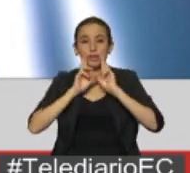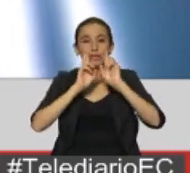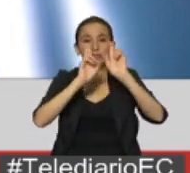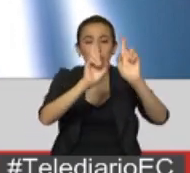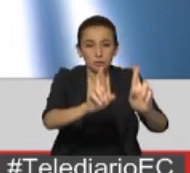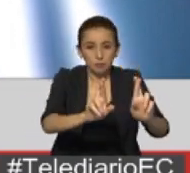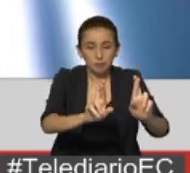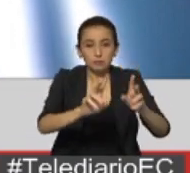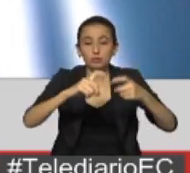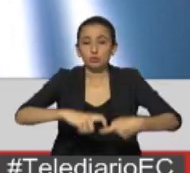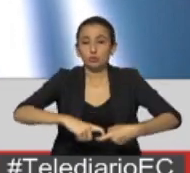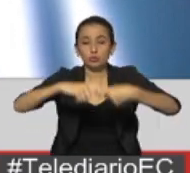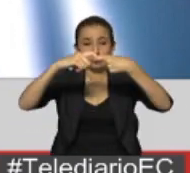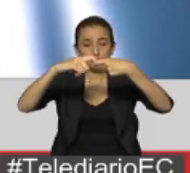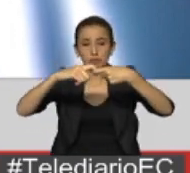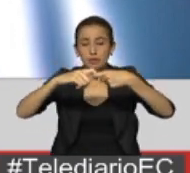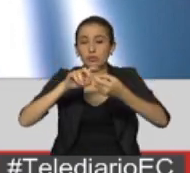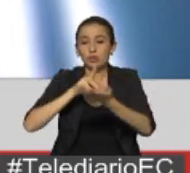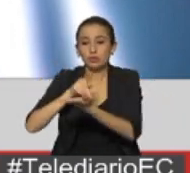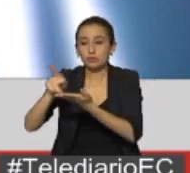pagos